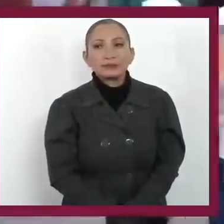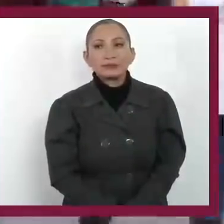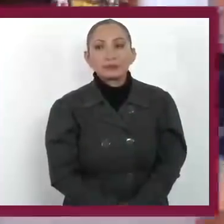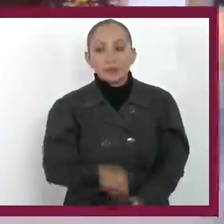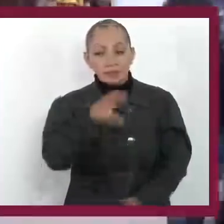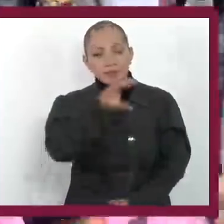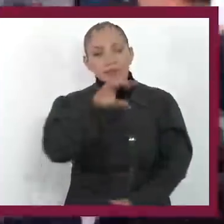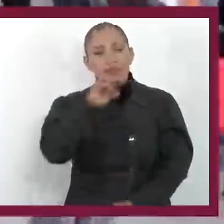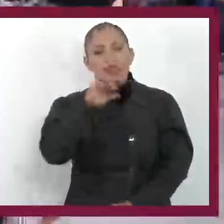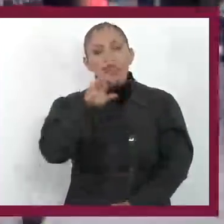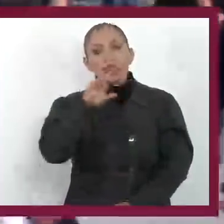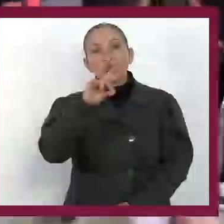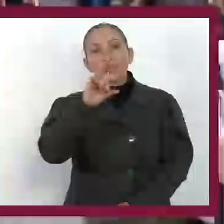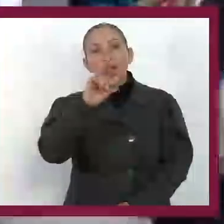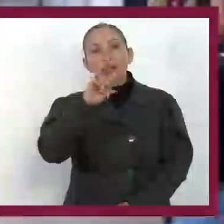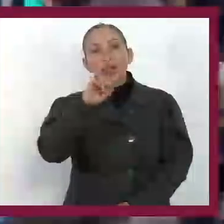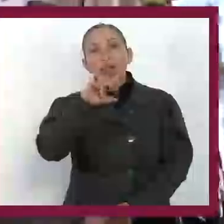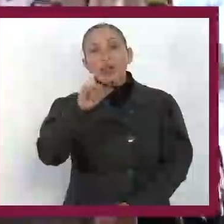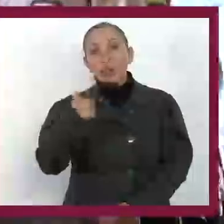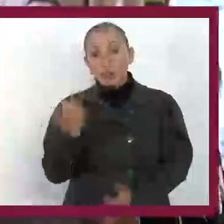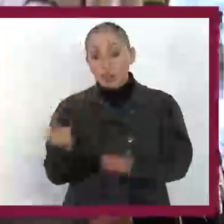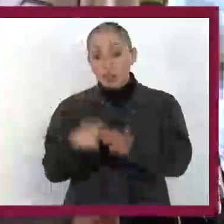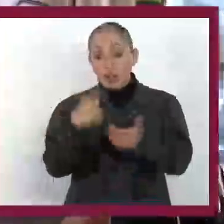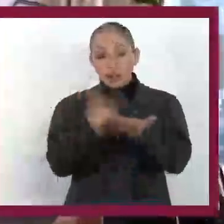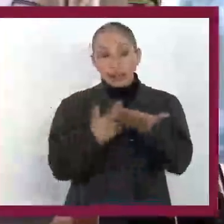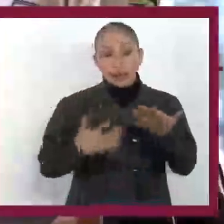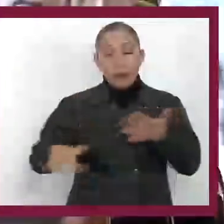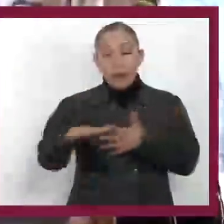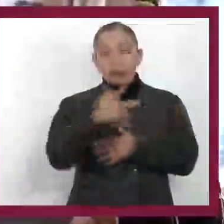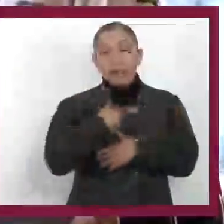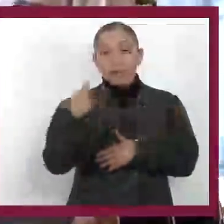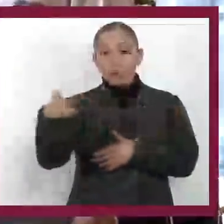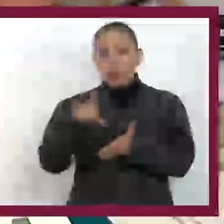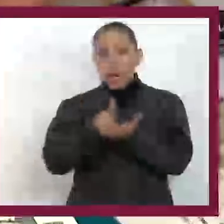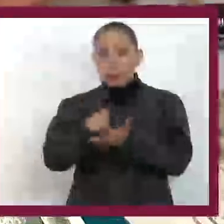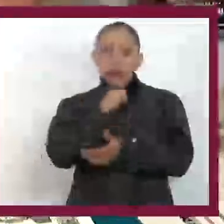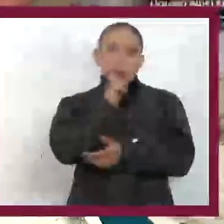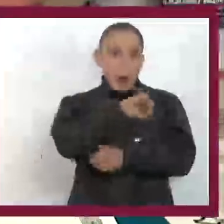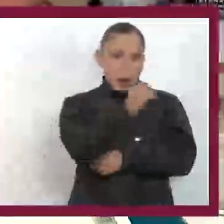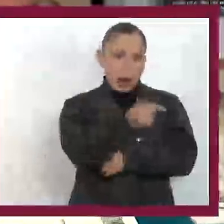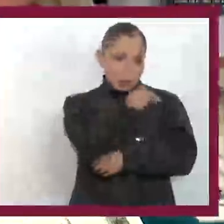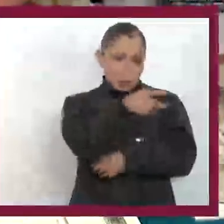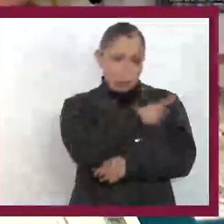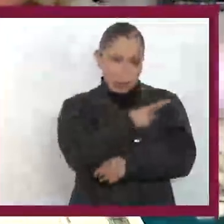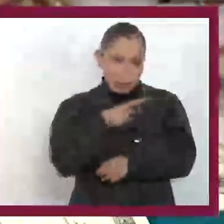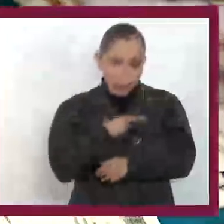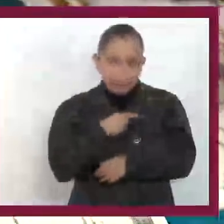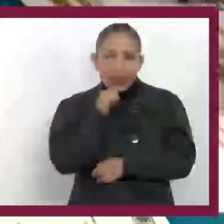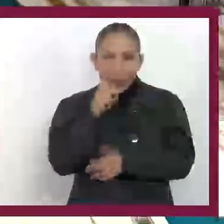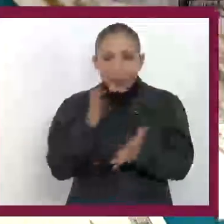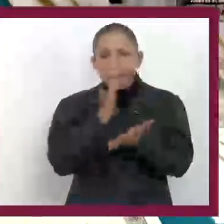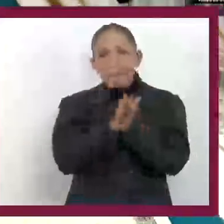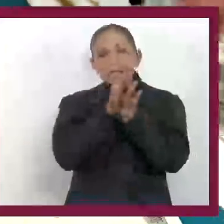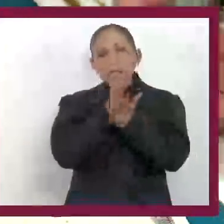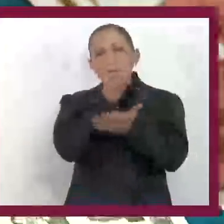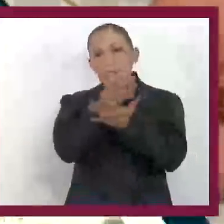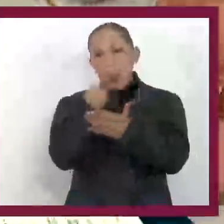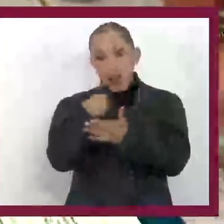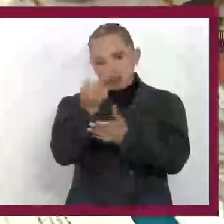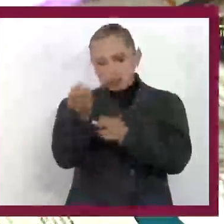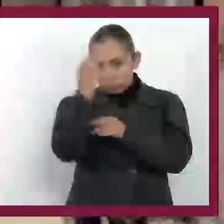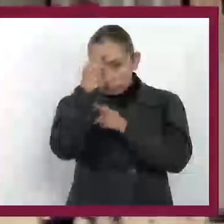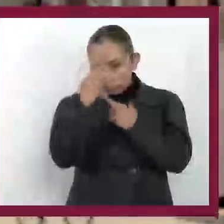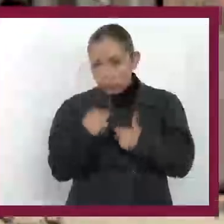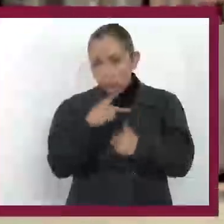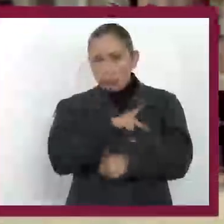Se es ciudadano porque vives en una sociedad, tienes derechos y obligaciones y participas de manera civil para hacer valer esos